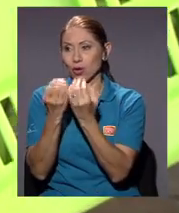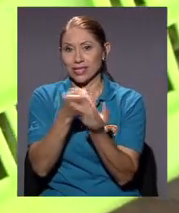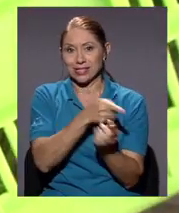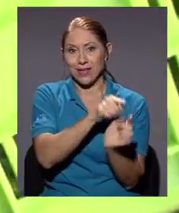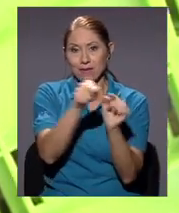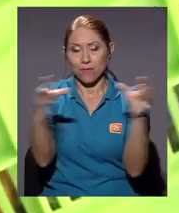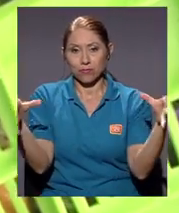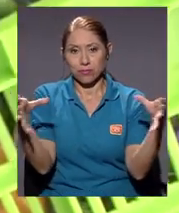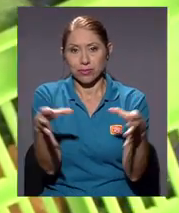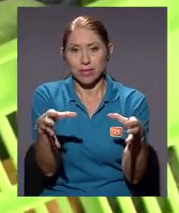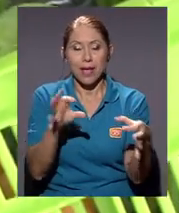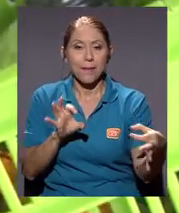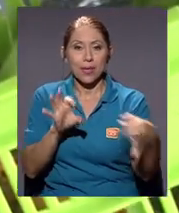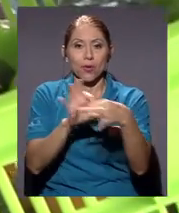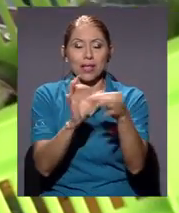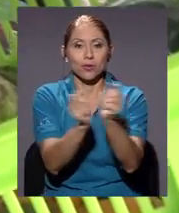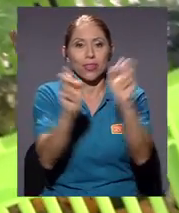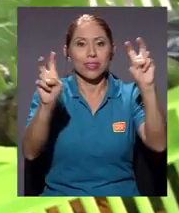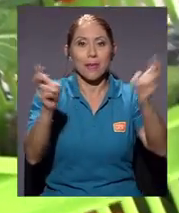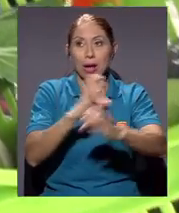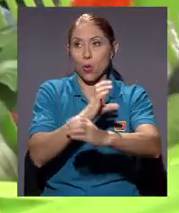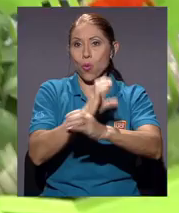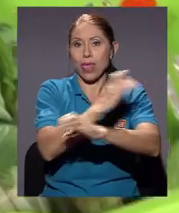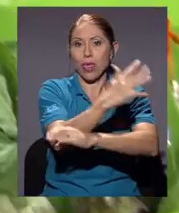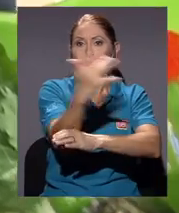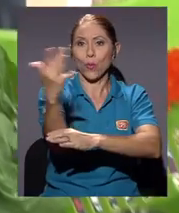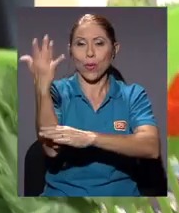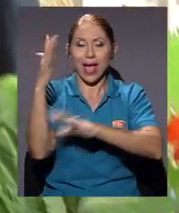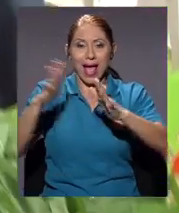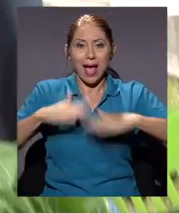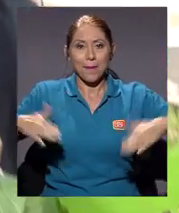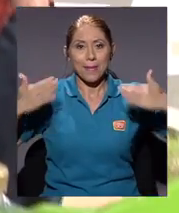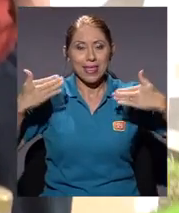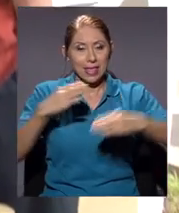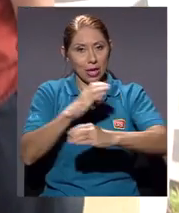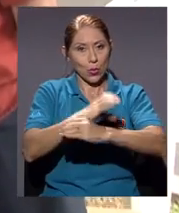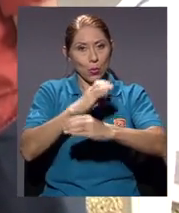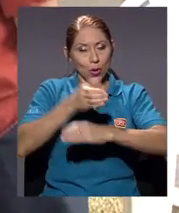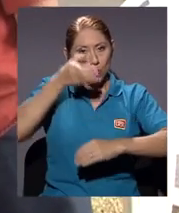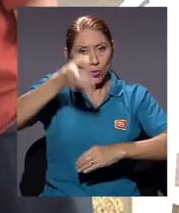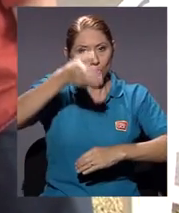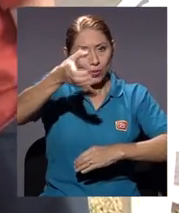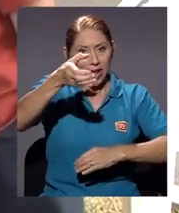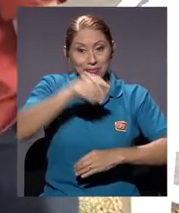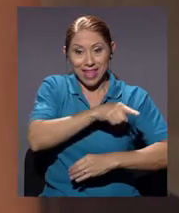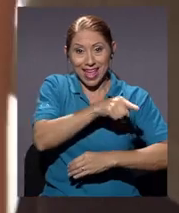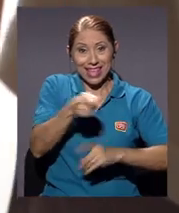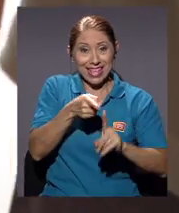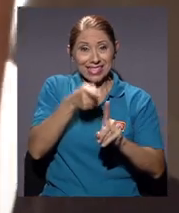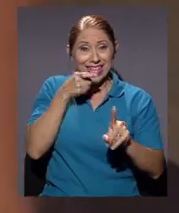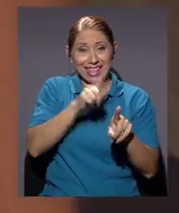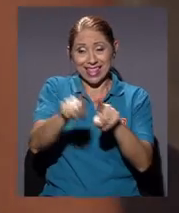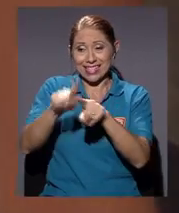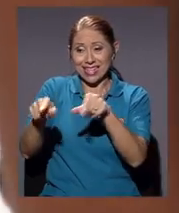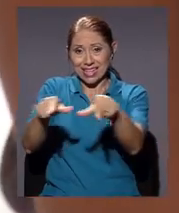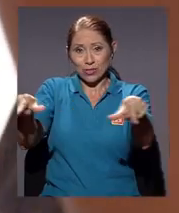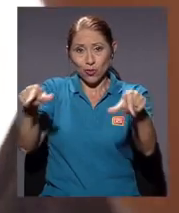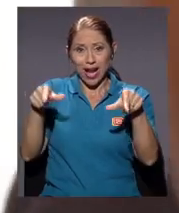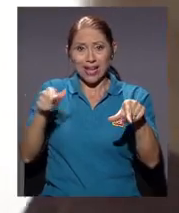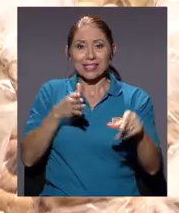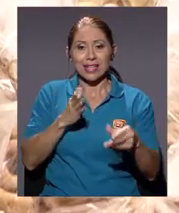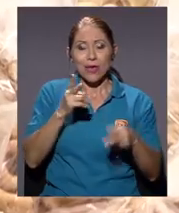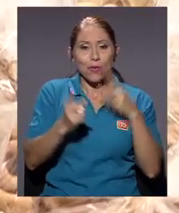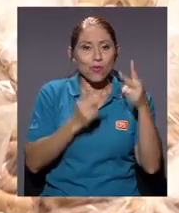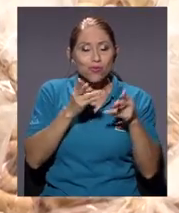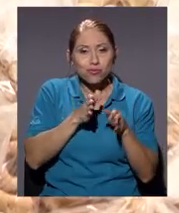asistentes están vinculadas con temas del cuidado del ambiente o preservación de la cultura y visitan a UCR desde distintas regiones del